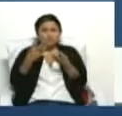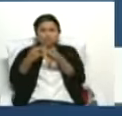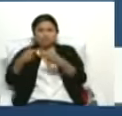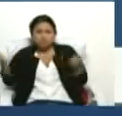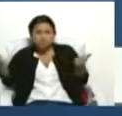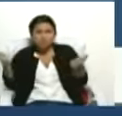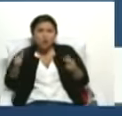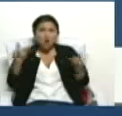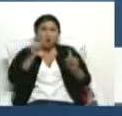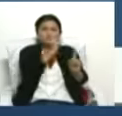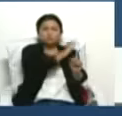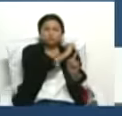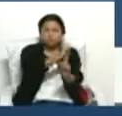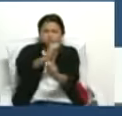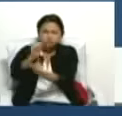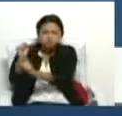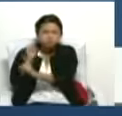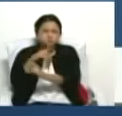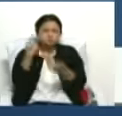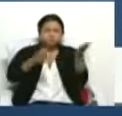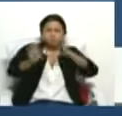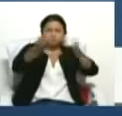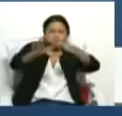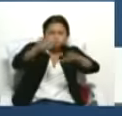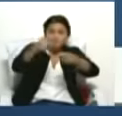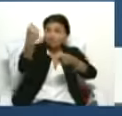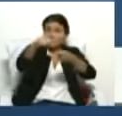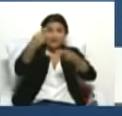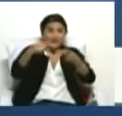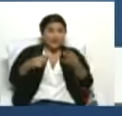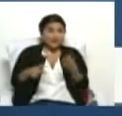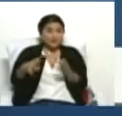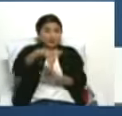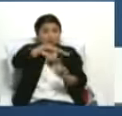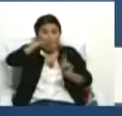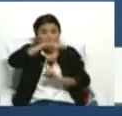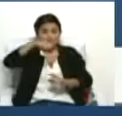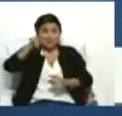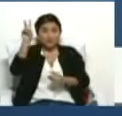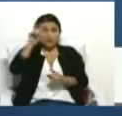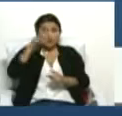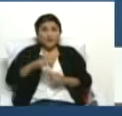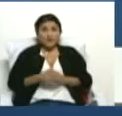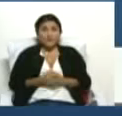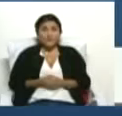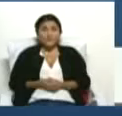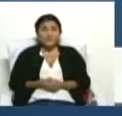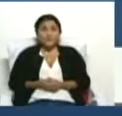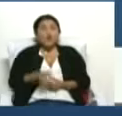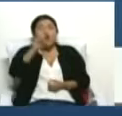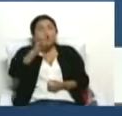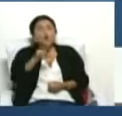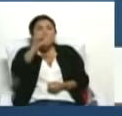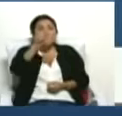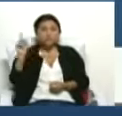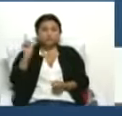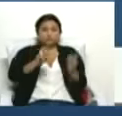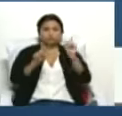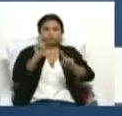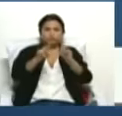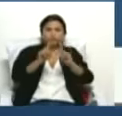de Cantaura, Yumar, El Amparo, El Caracazo, asesinatos seriales de estudiantes. Nunca